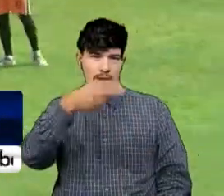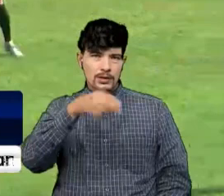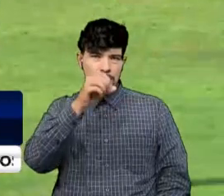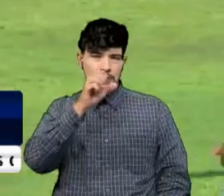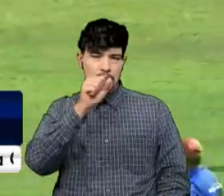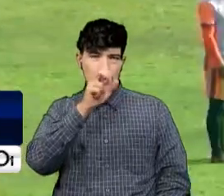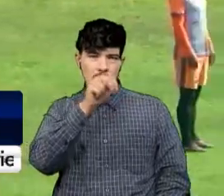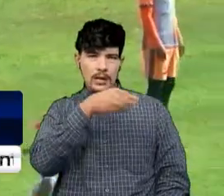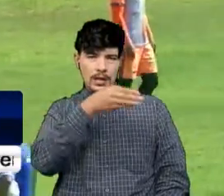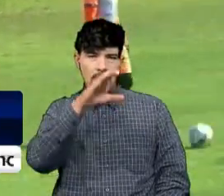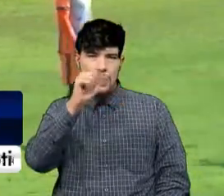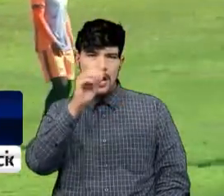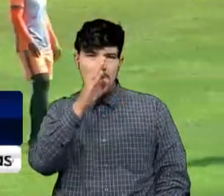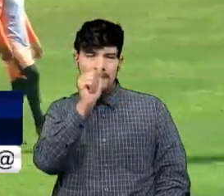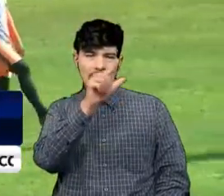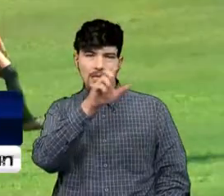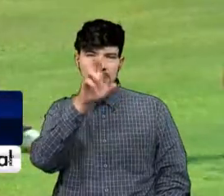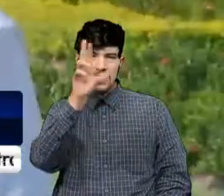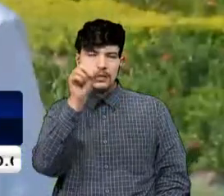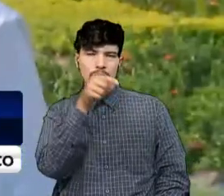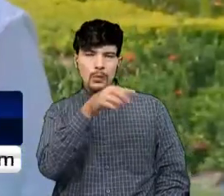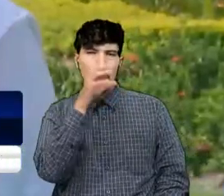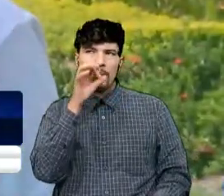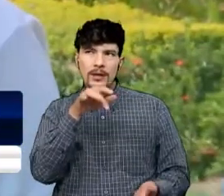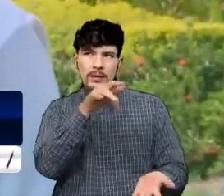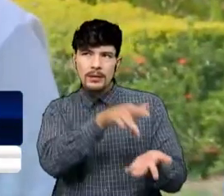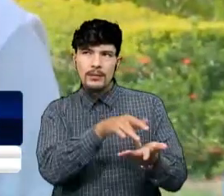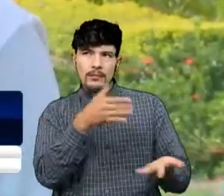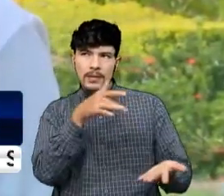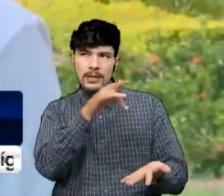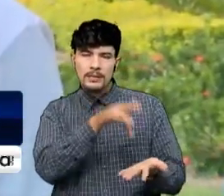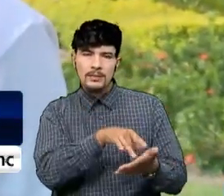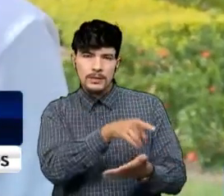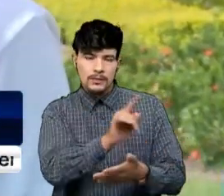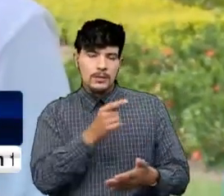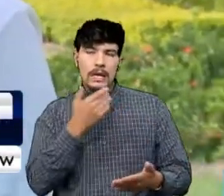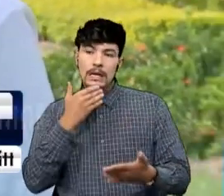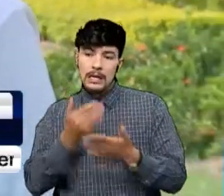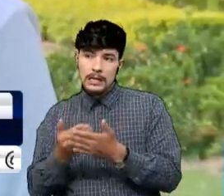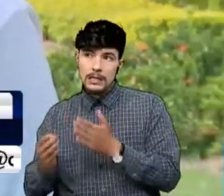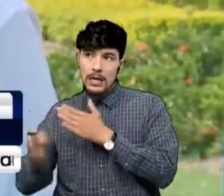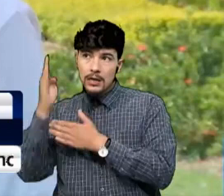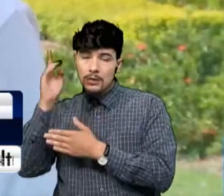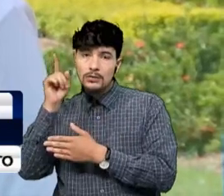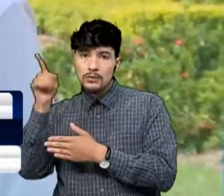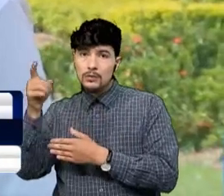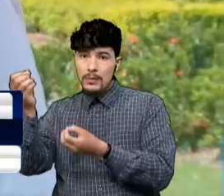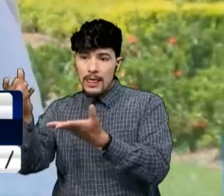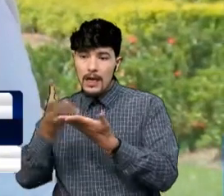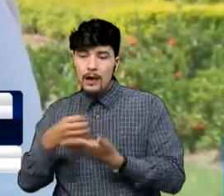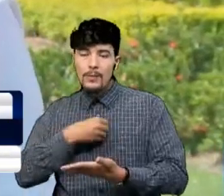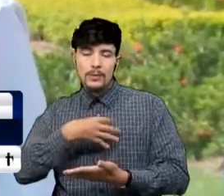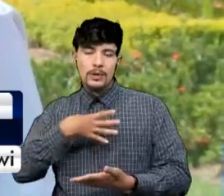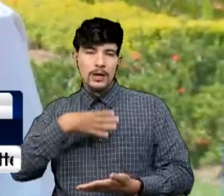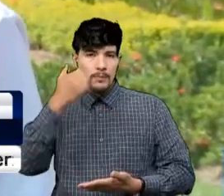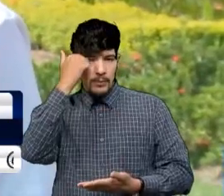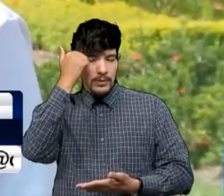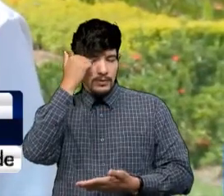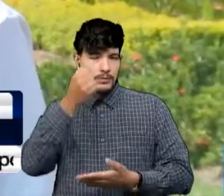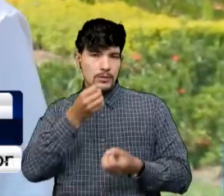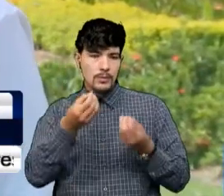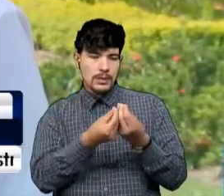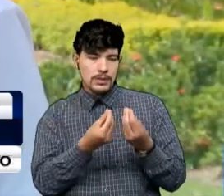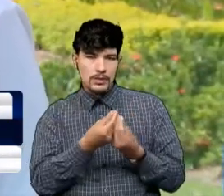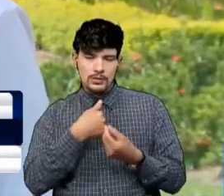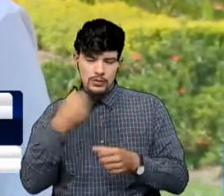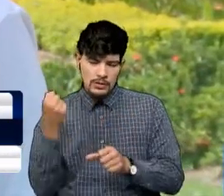quien sería de la formación titular ante el júnior dale las gracias a primeras medidas fue la oportunidad a los profes los compañeros muy bien se trabajando